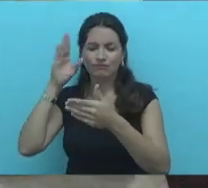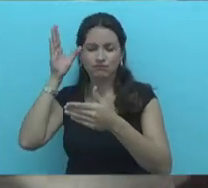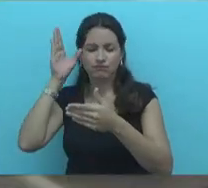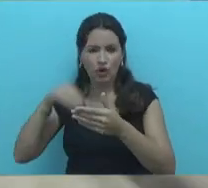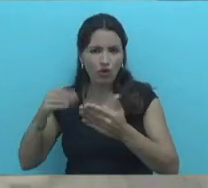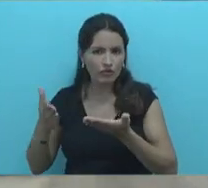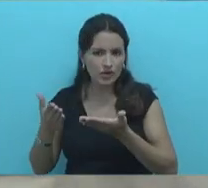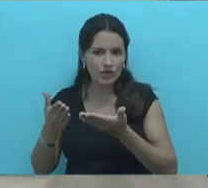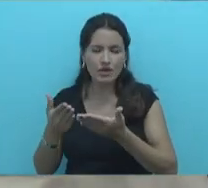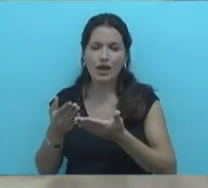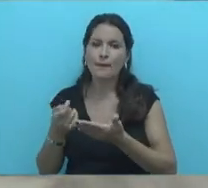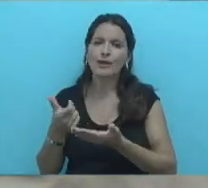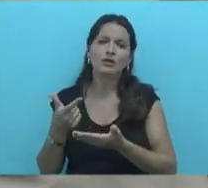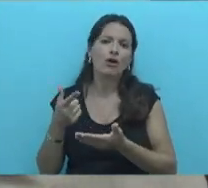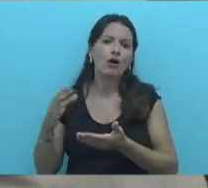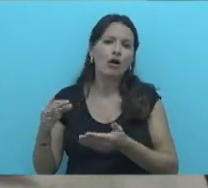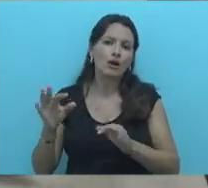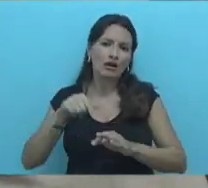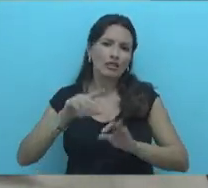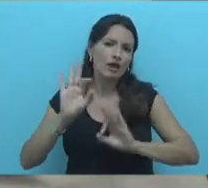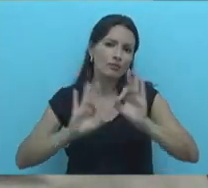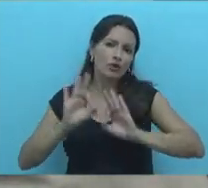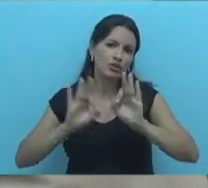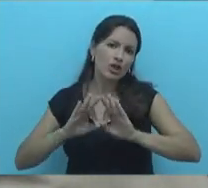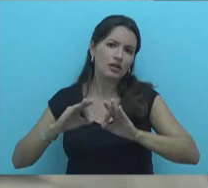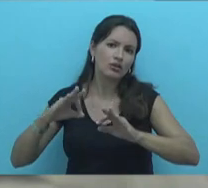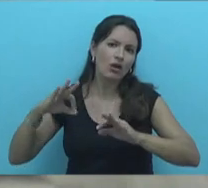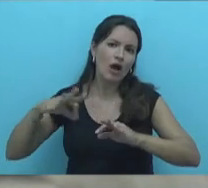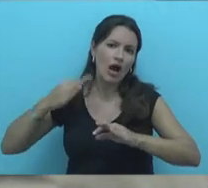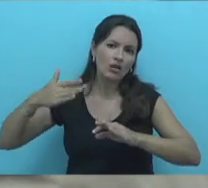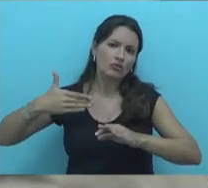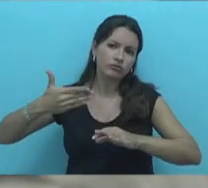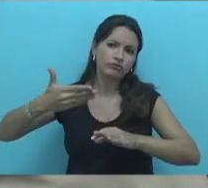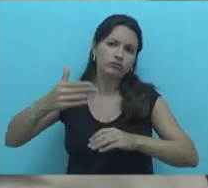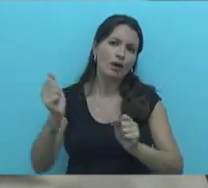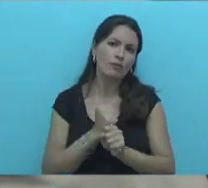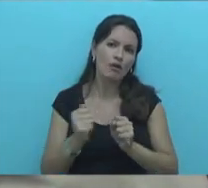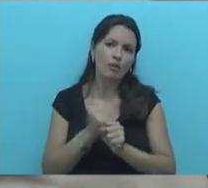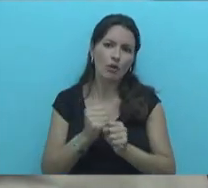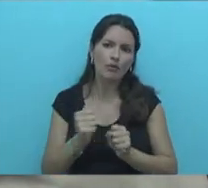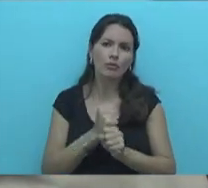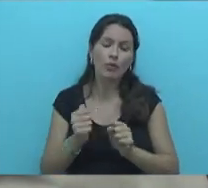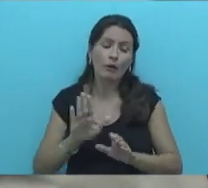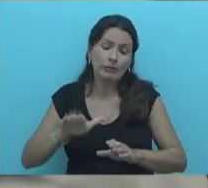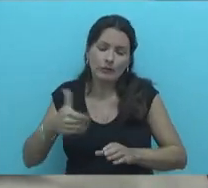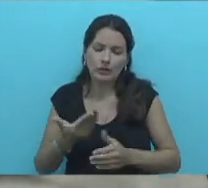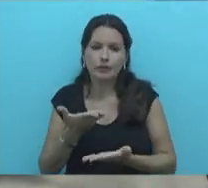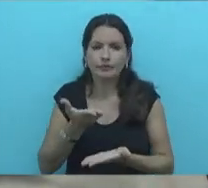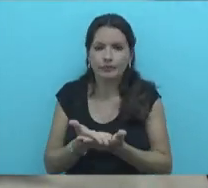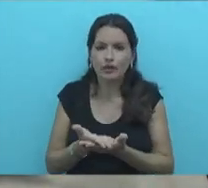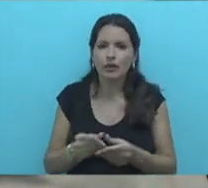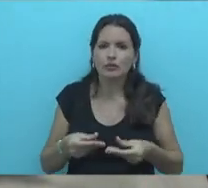que año tras año lo venimos aprobando y por eso me tomo el atrevimiento, que tiene que ver con declarar